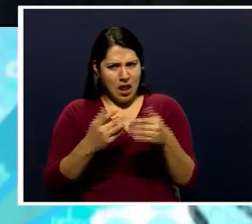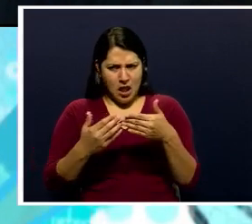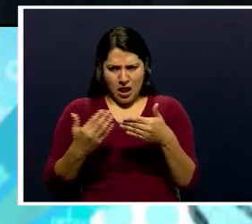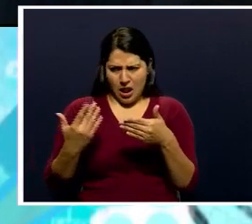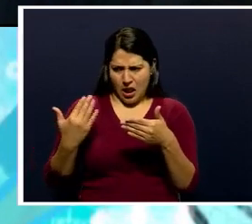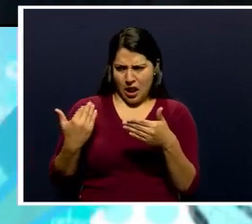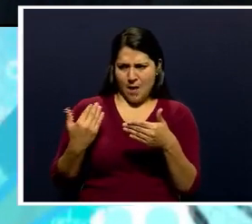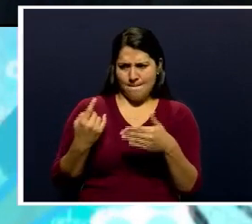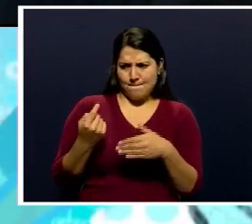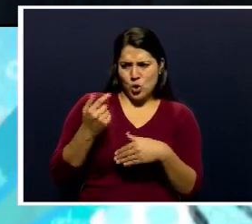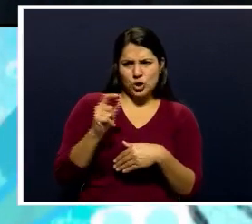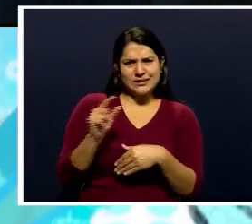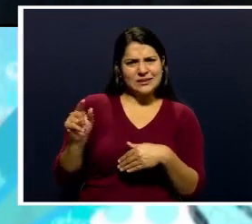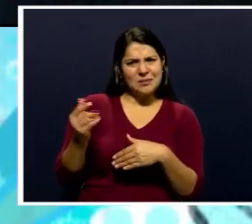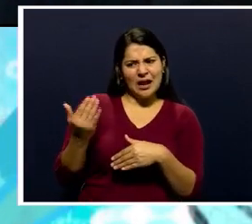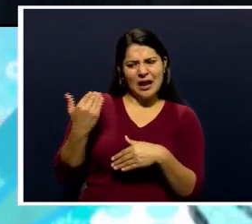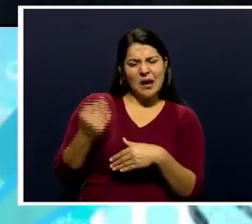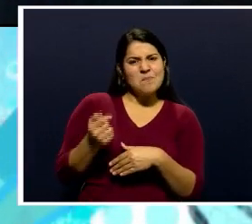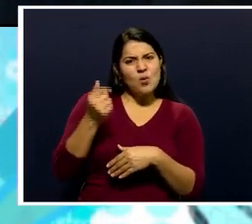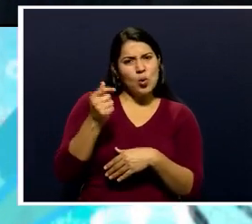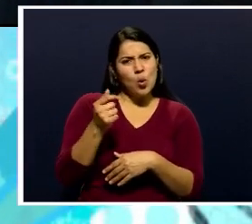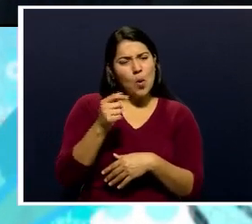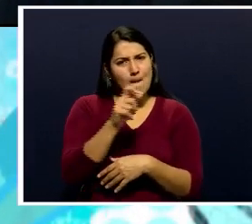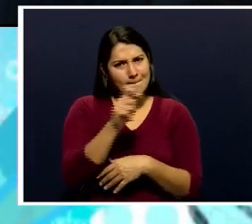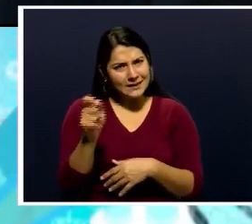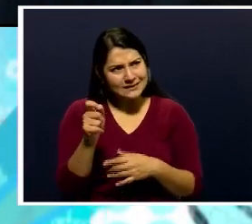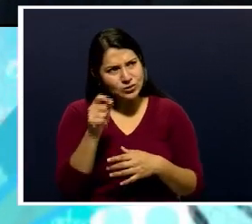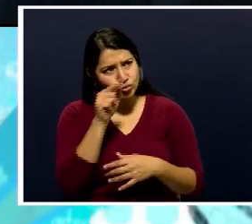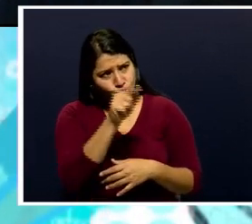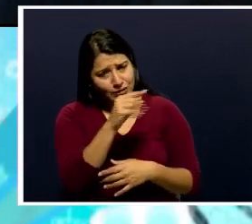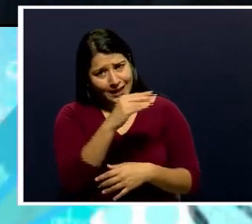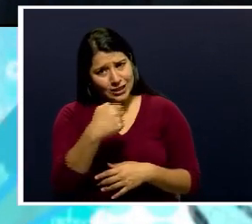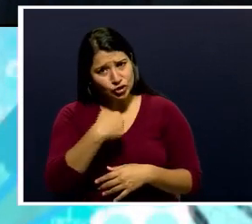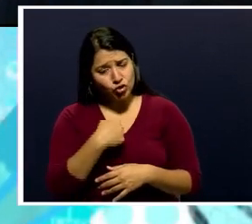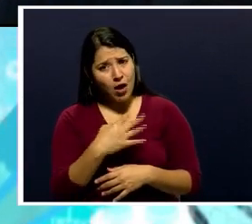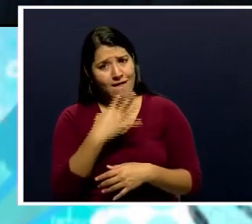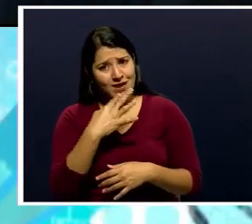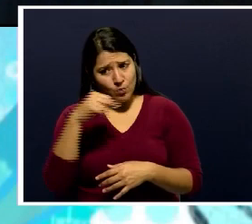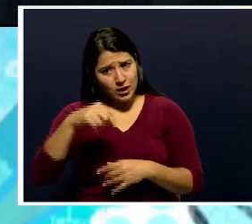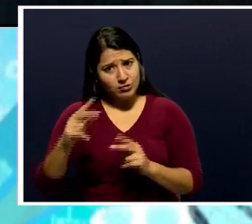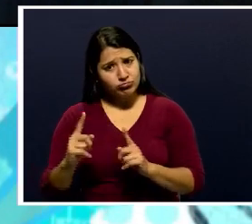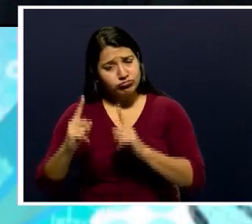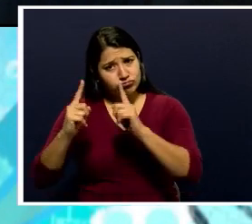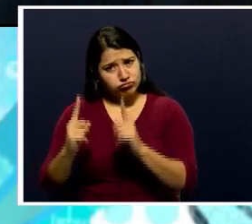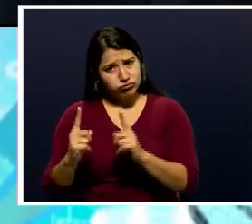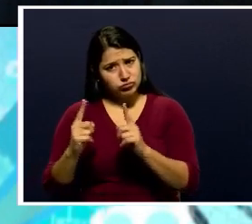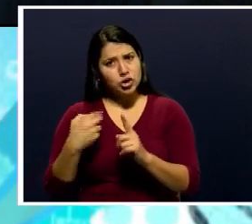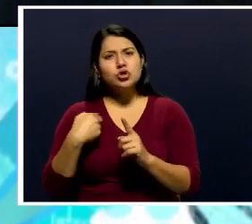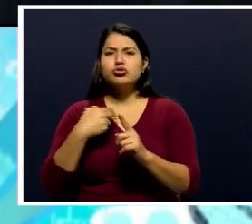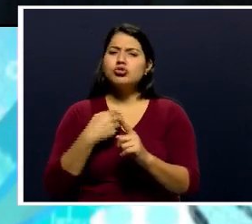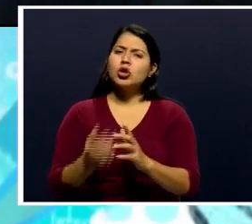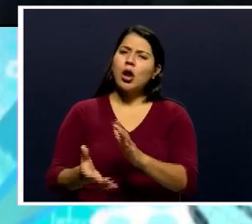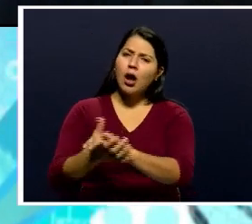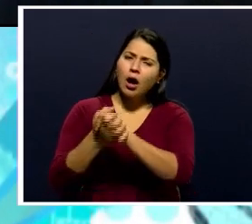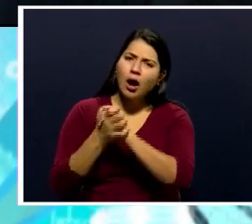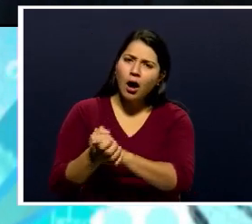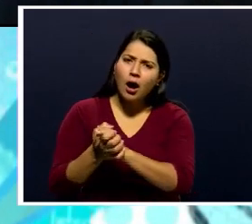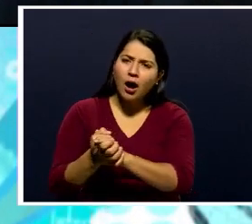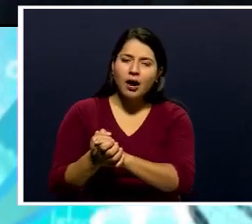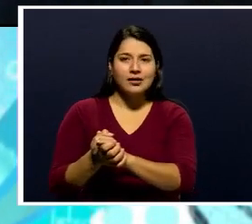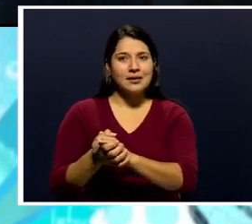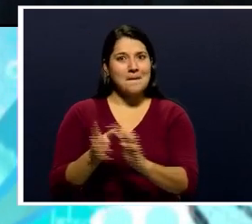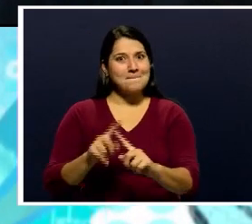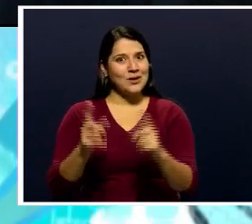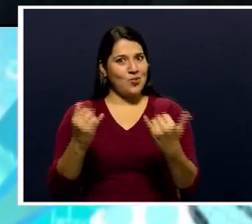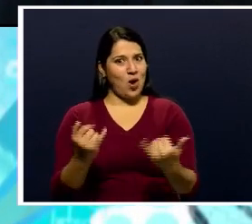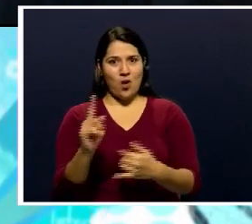pocos meses, conversamos en este mismo set, usted y yo, cara a cara, nos dimos cordialmente la mano, pero hoy